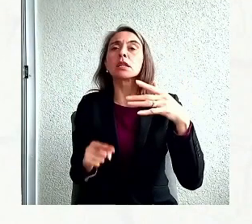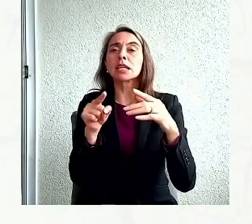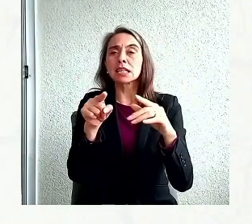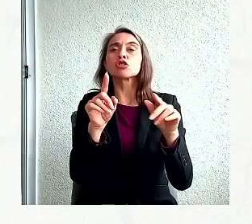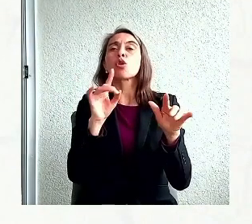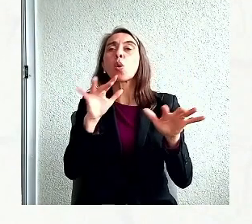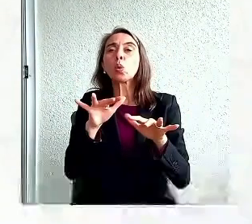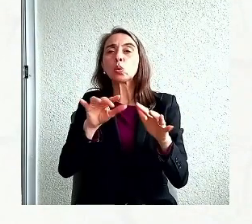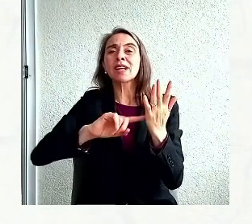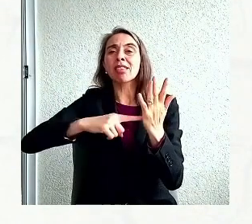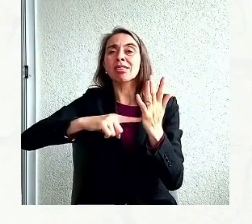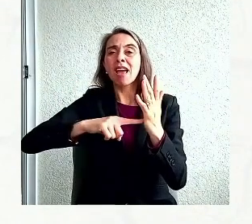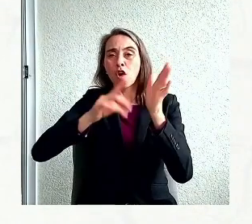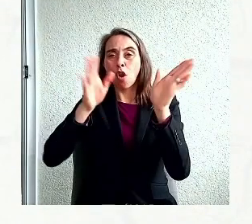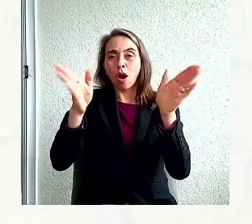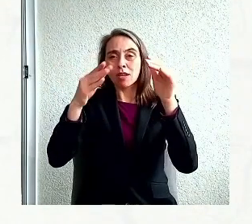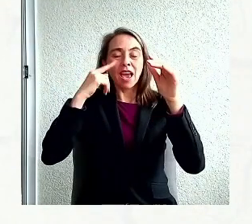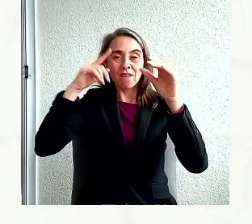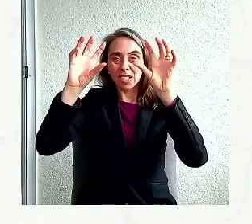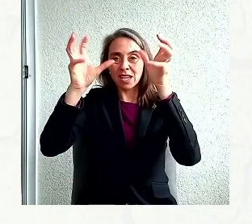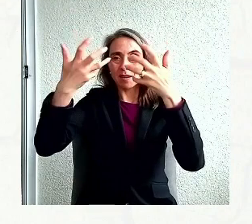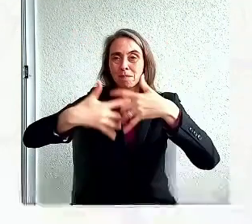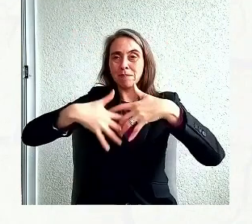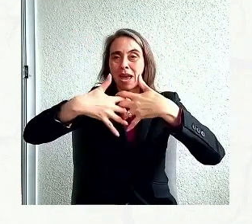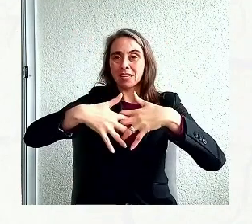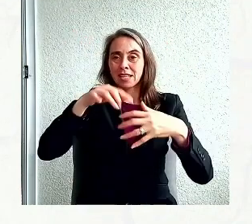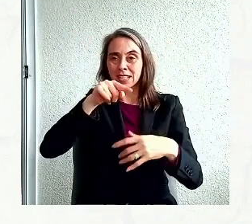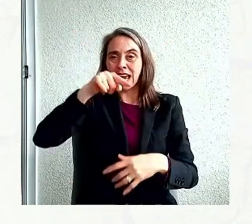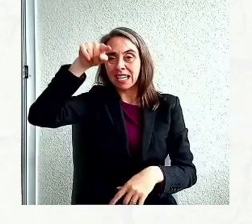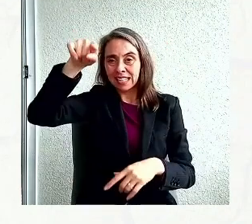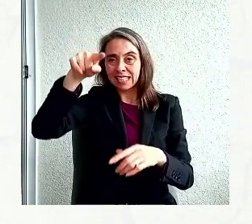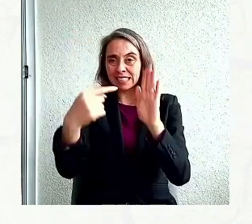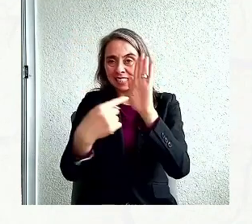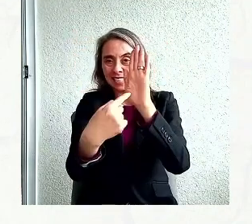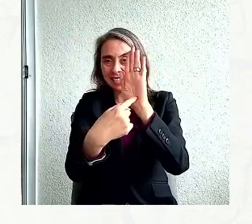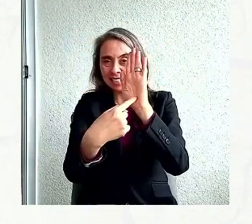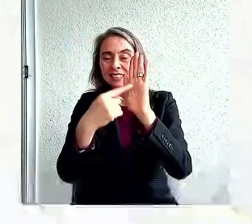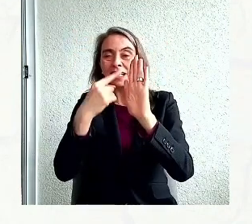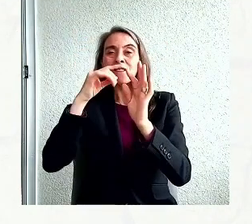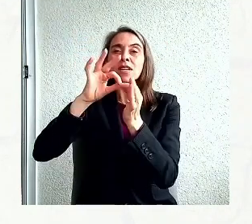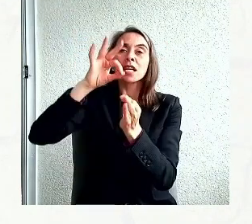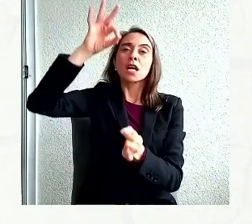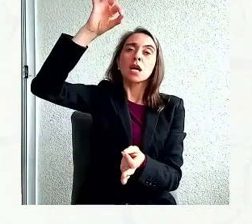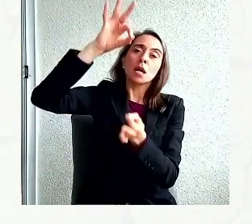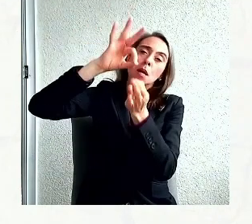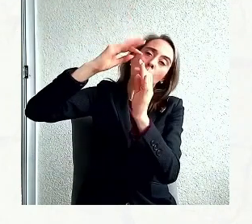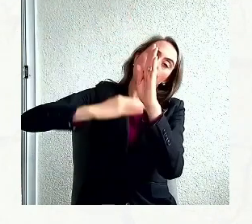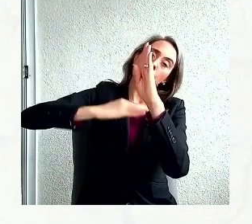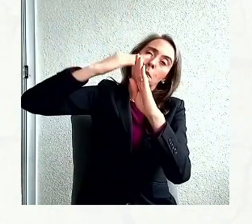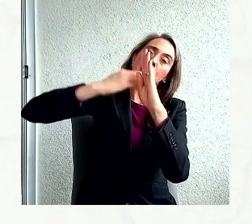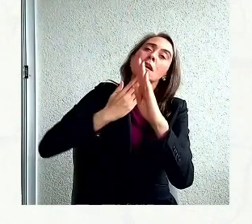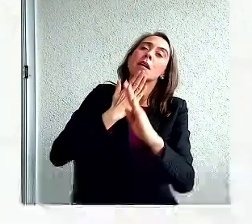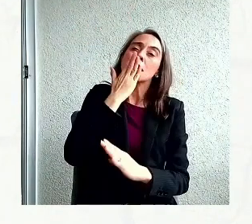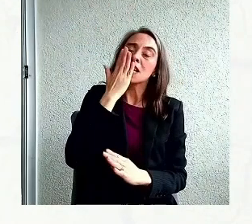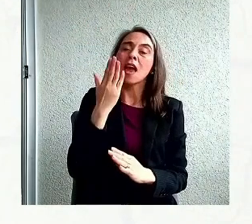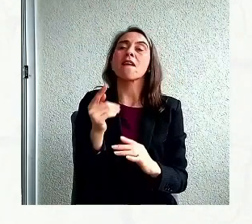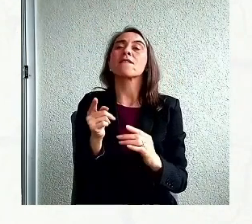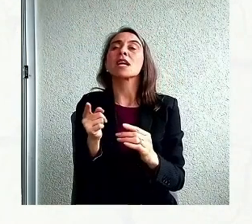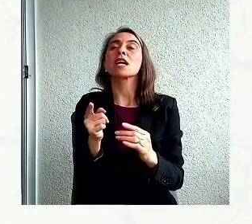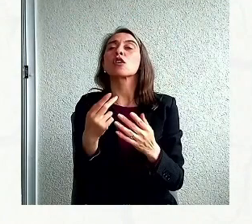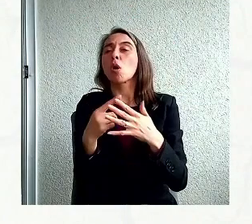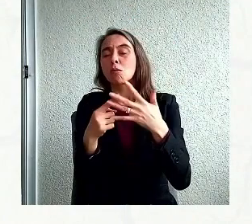también medidores obviamente de radón, estaciones de monitoreo de gases y, por supuesto, obviamente para medir nieve fresca. Todos estos monitoreos